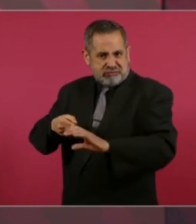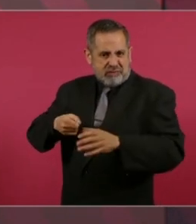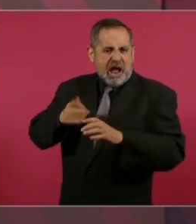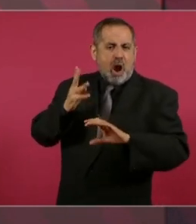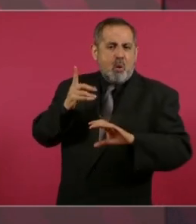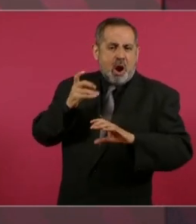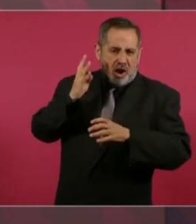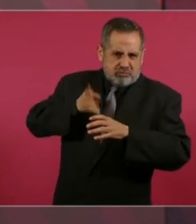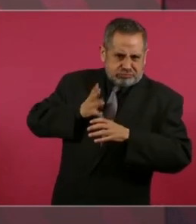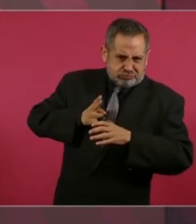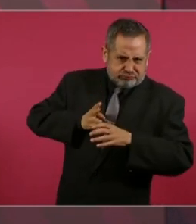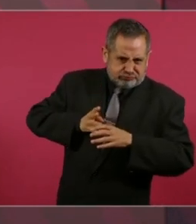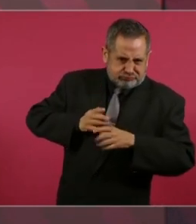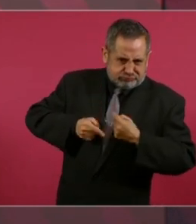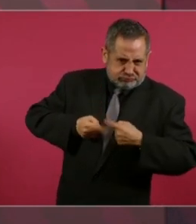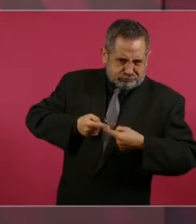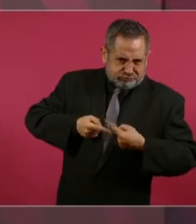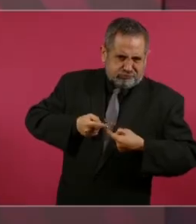solo